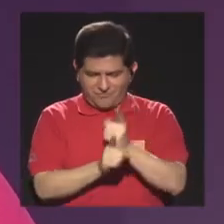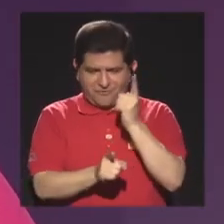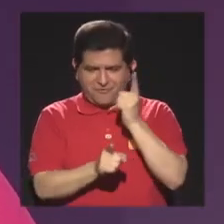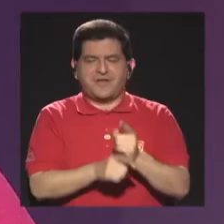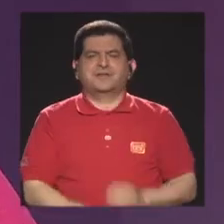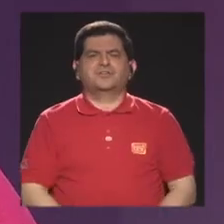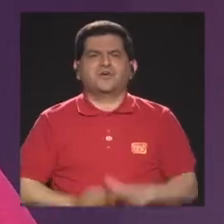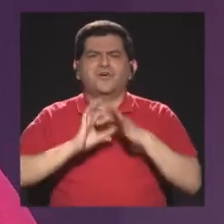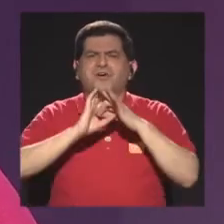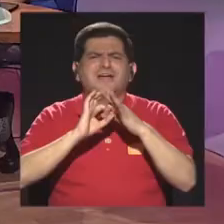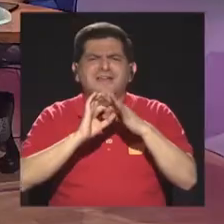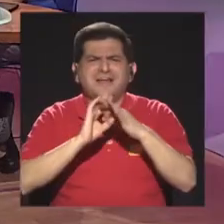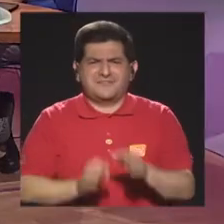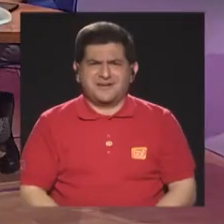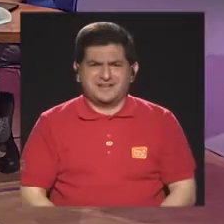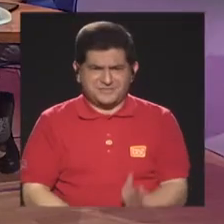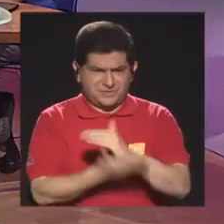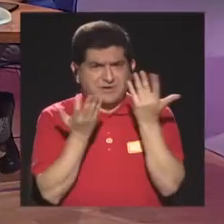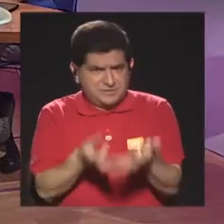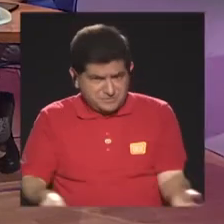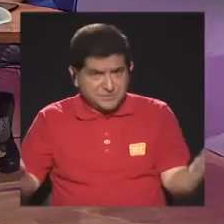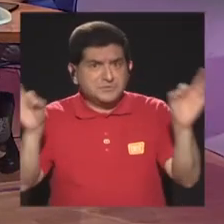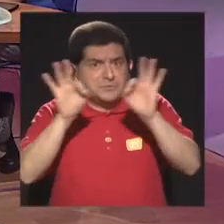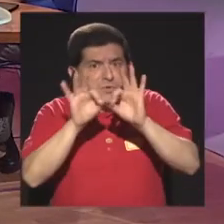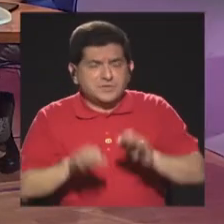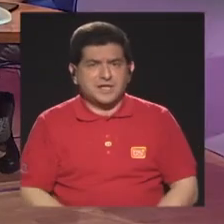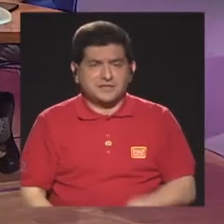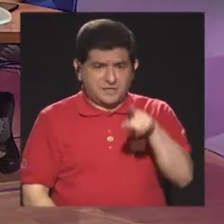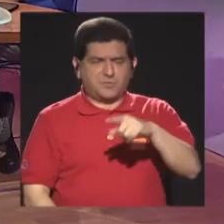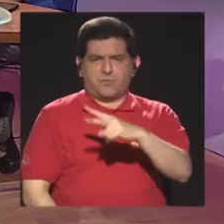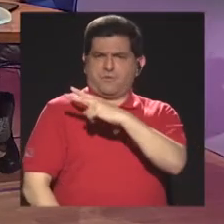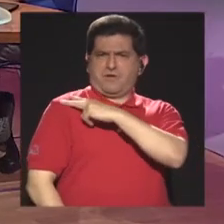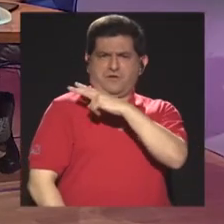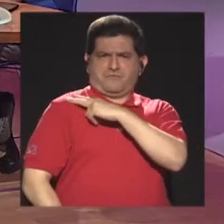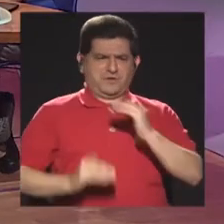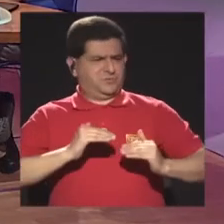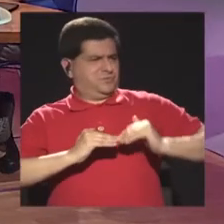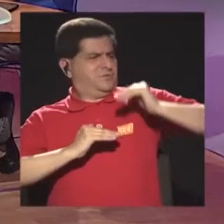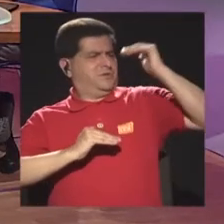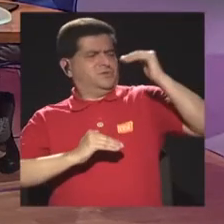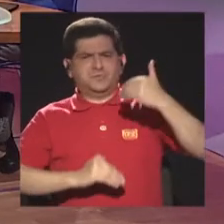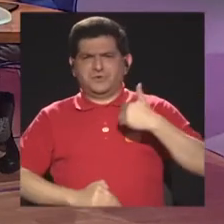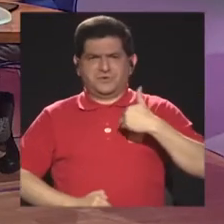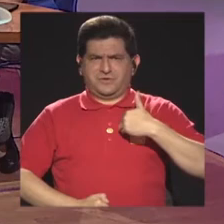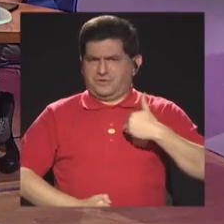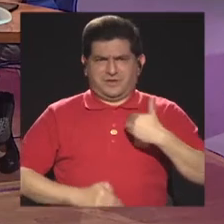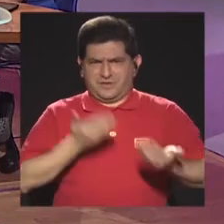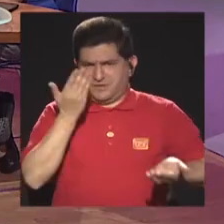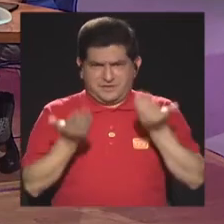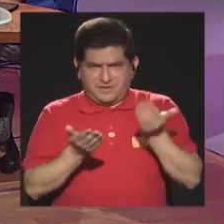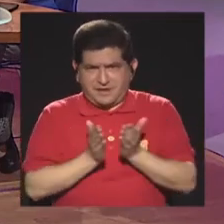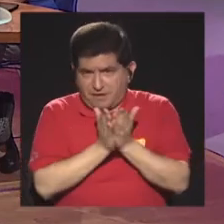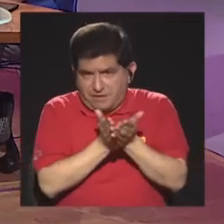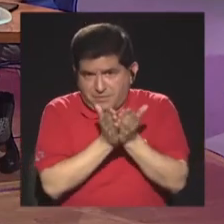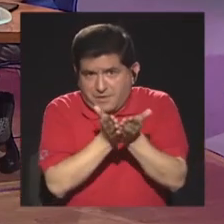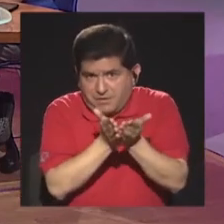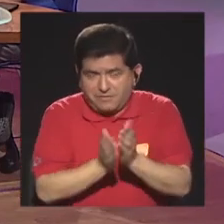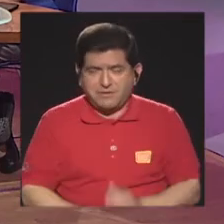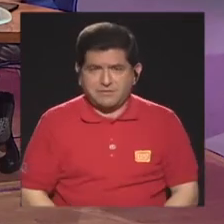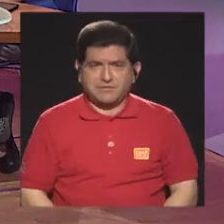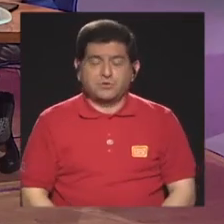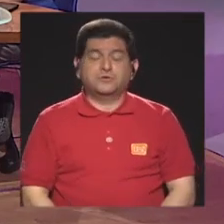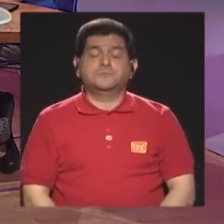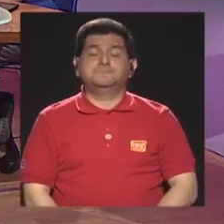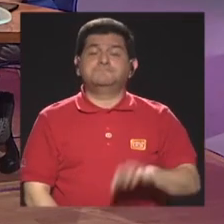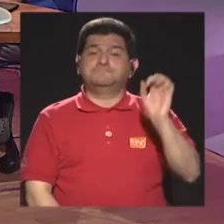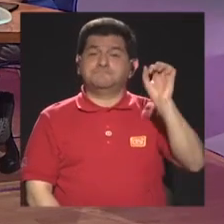capitanes. Correctamente. Que eso es algo muy importante porque es como la alta jerarquía del... La sí. máxima autoridad, supongo, del buque, es el capitán. De